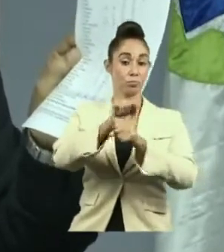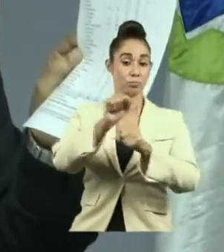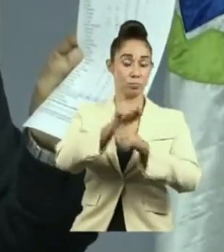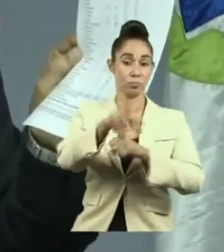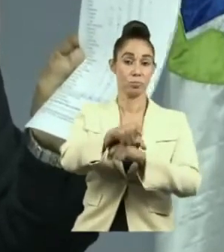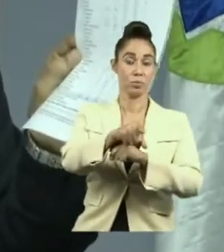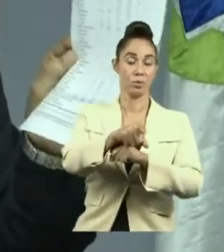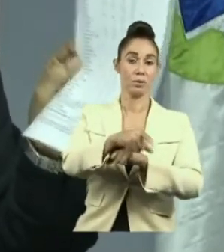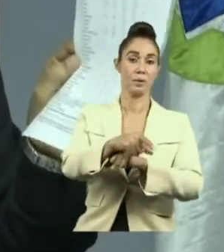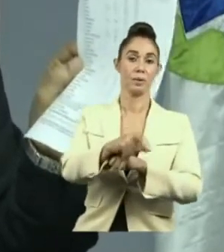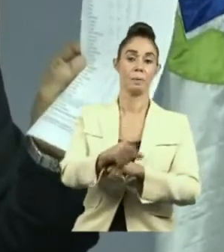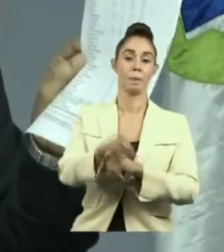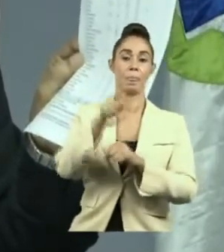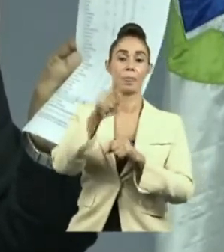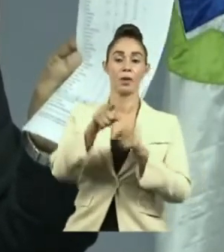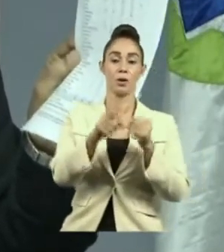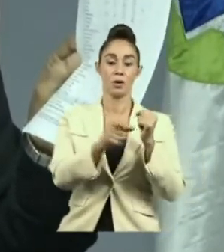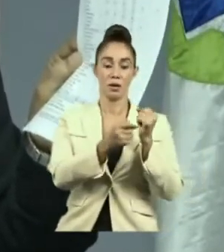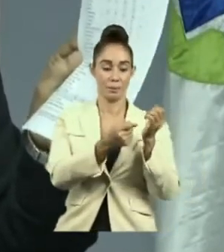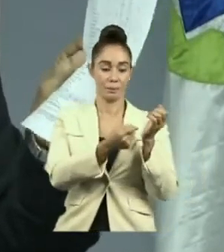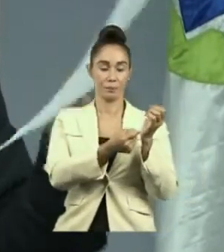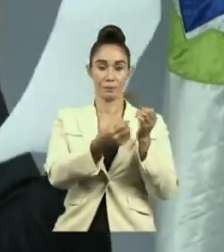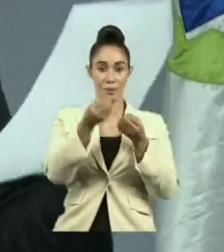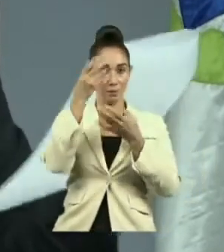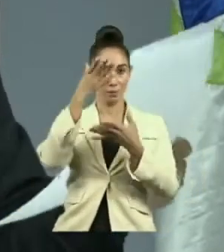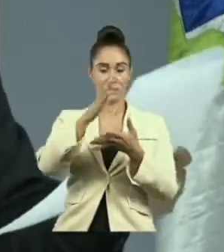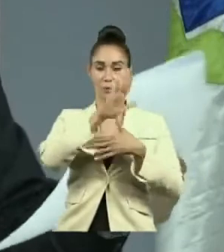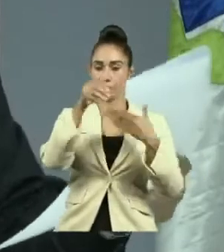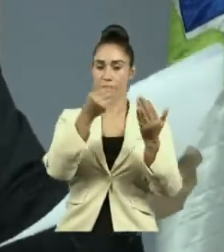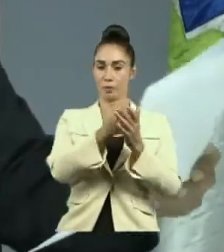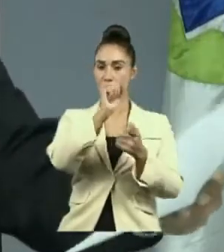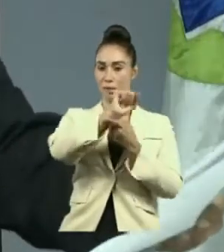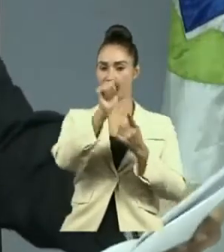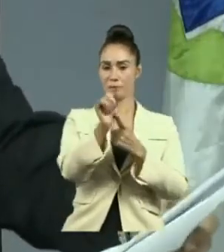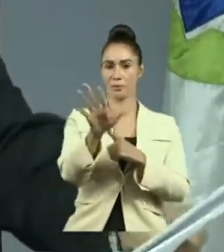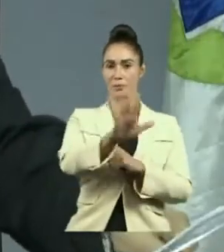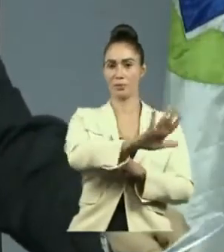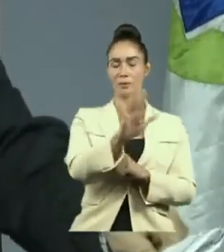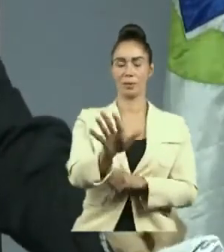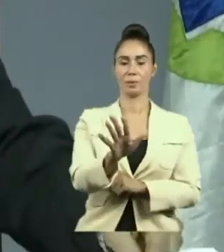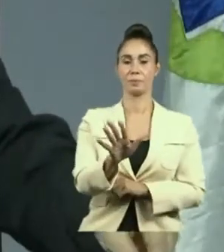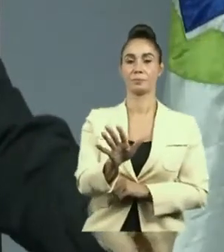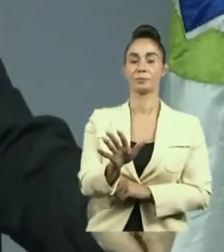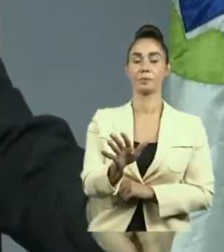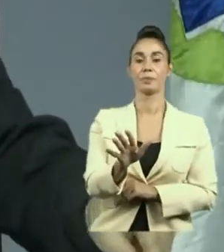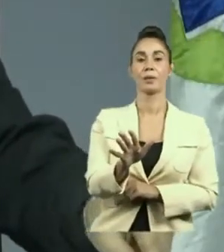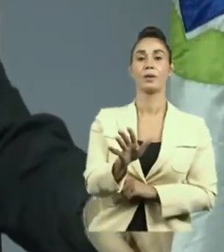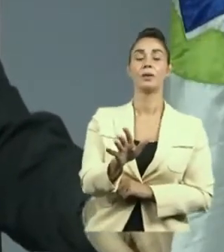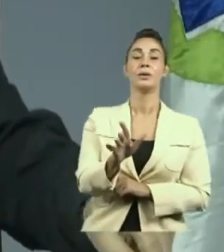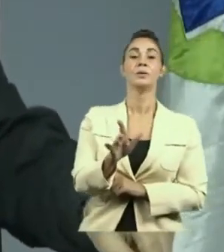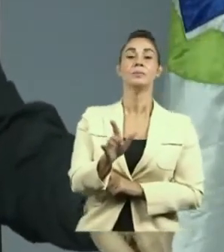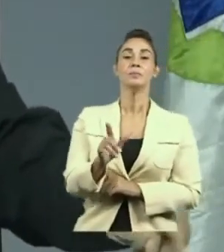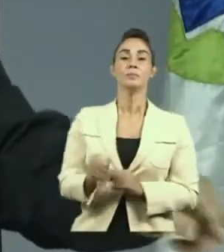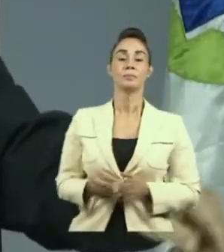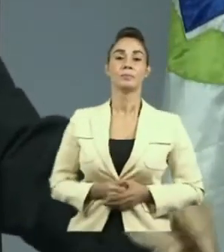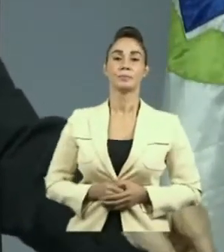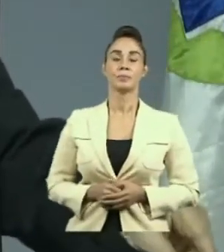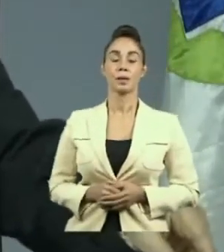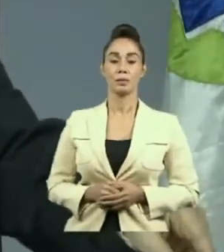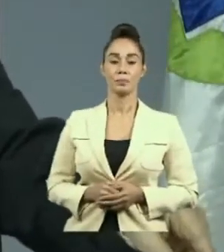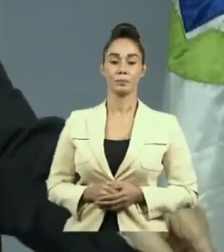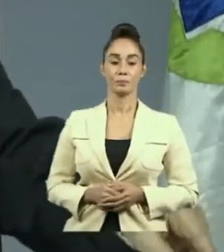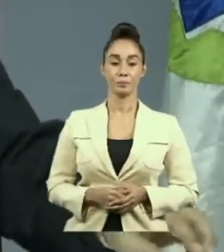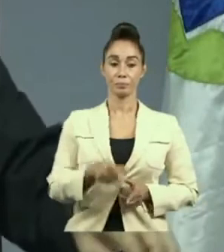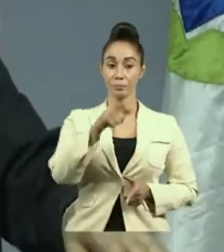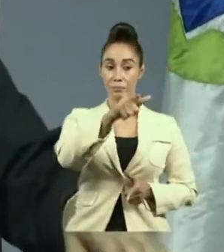y tenemos la data de lo que allí está pasando los lugares que usted menciona ciertamente son de los que